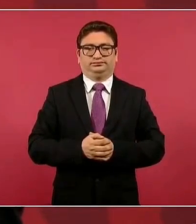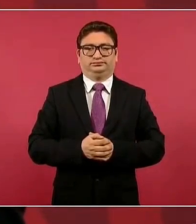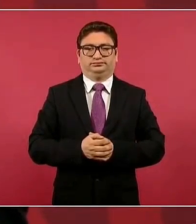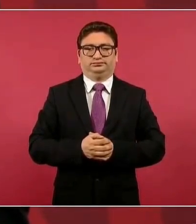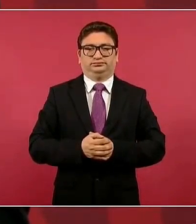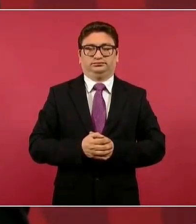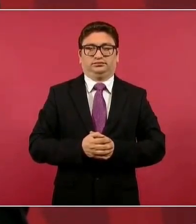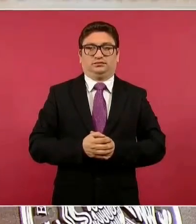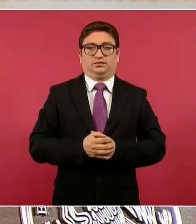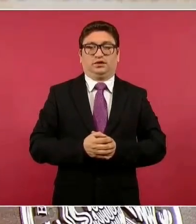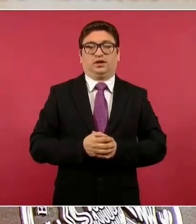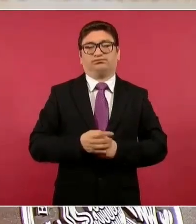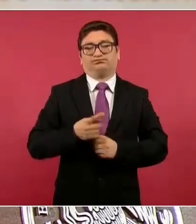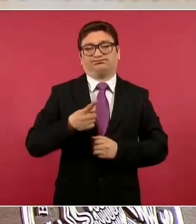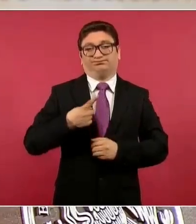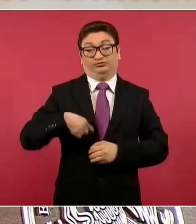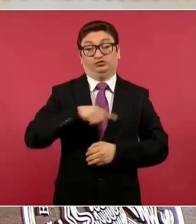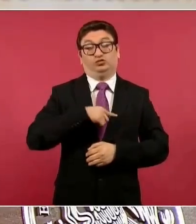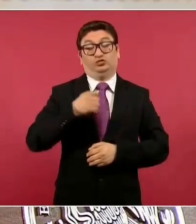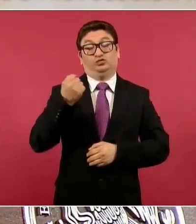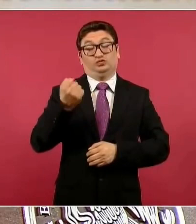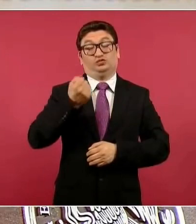Tuvimos la suerte